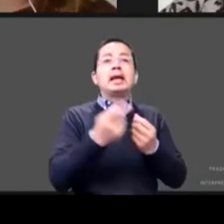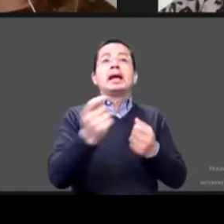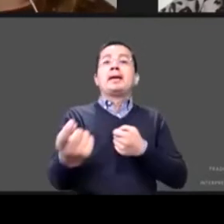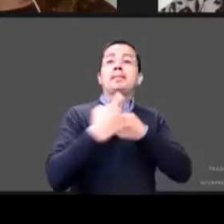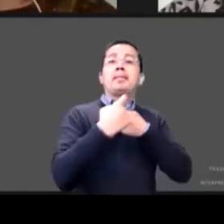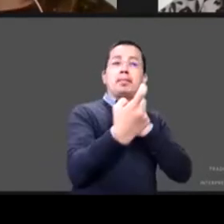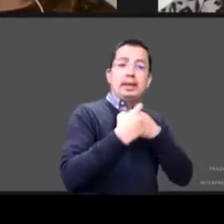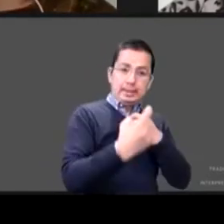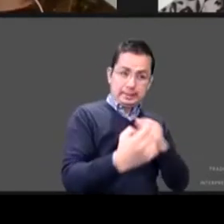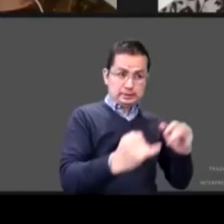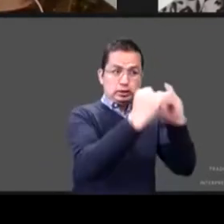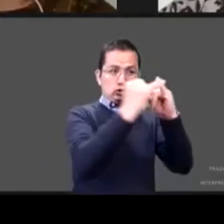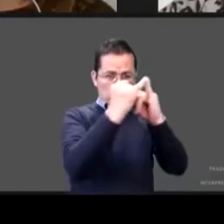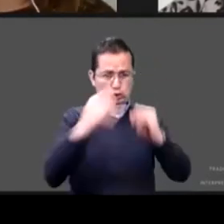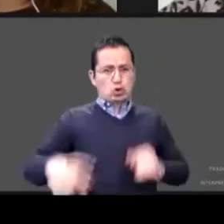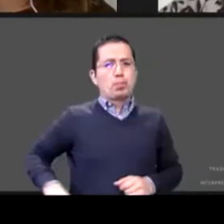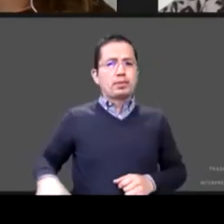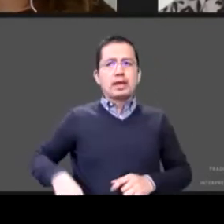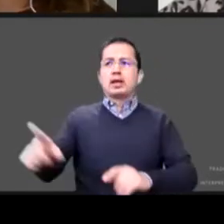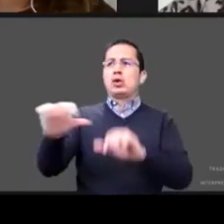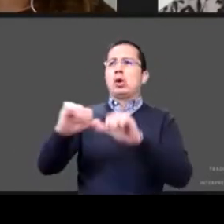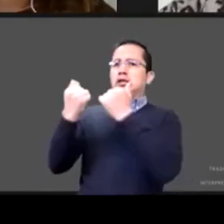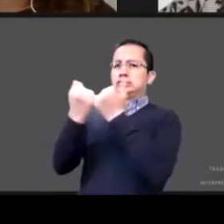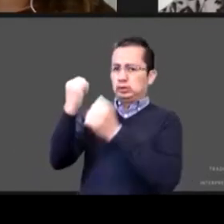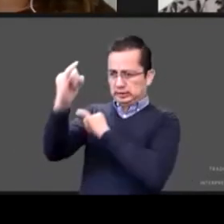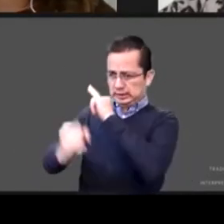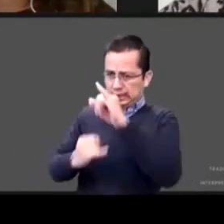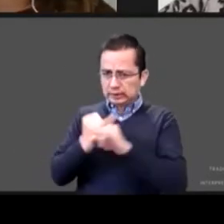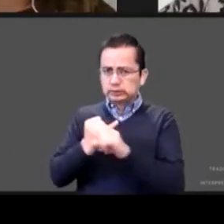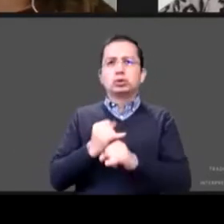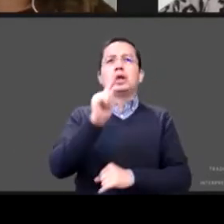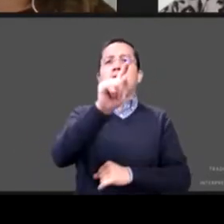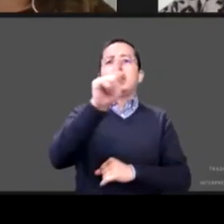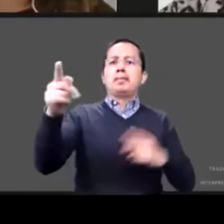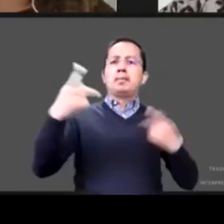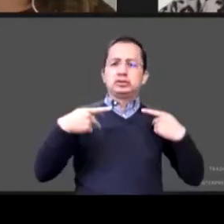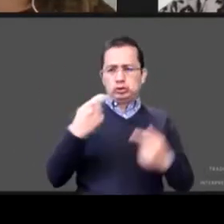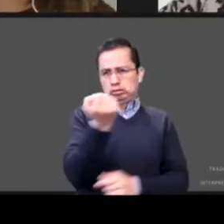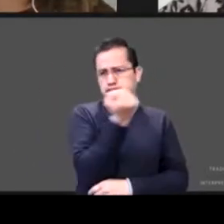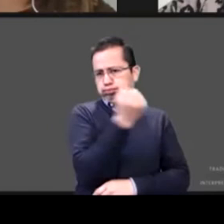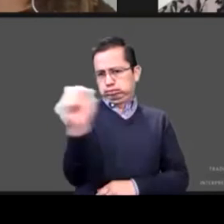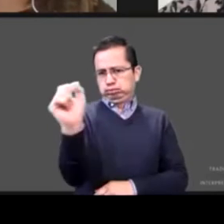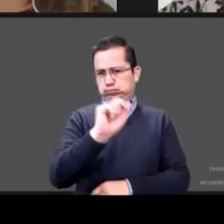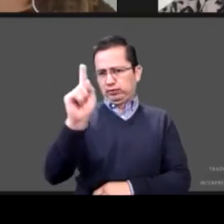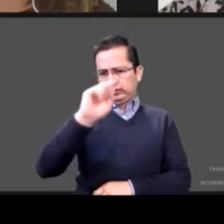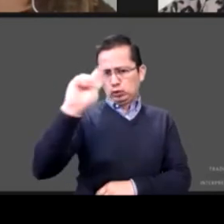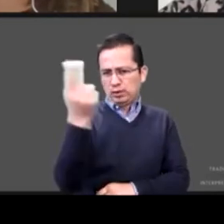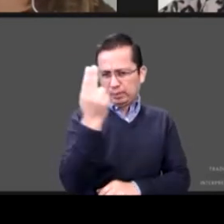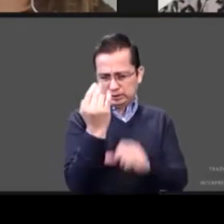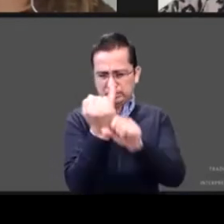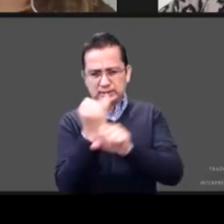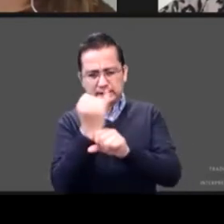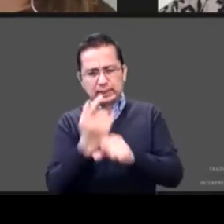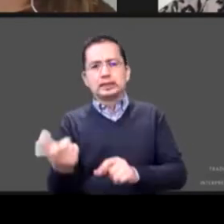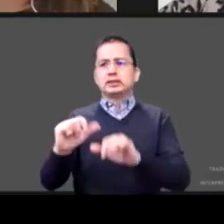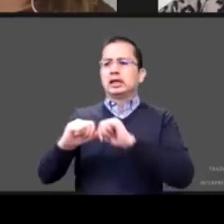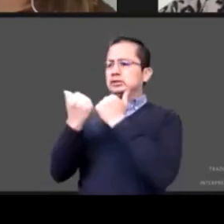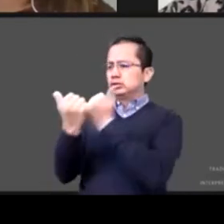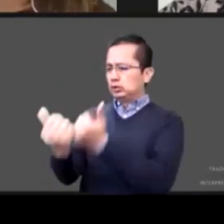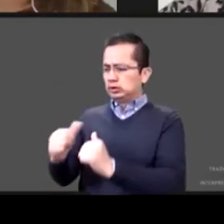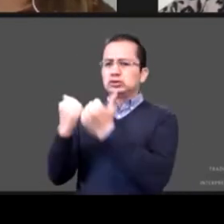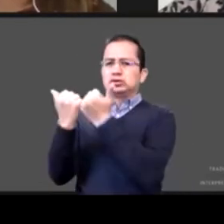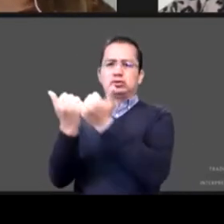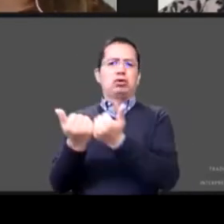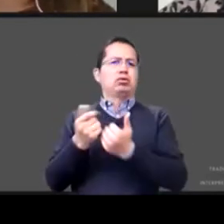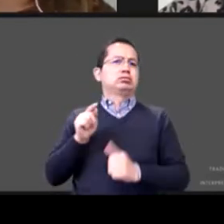hay organismos internacionales, investigadores, especialistas, organizaciones de la sociedad civil que llevan 10,